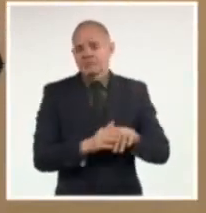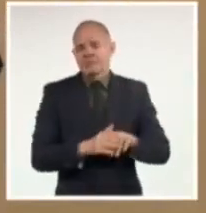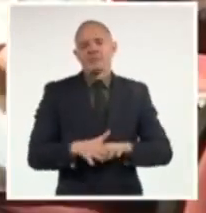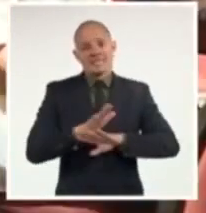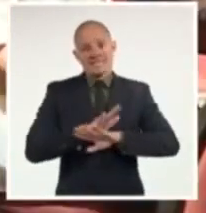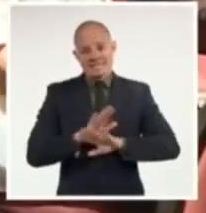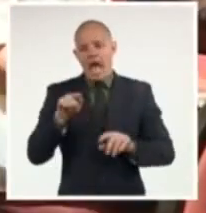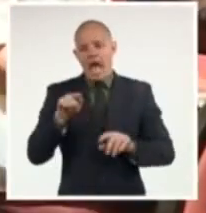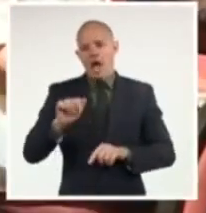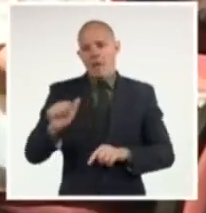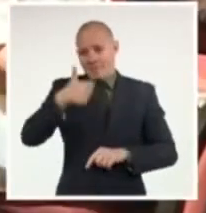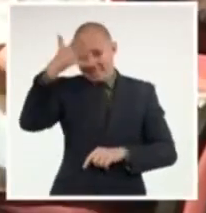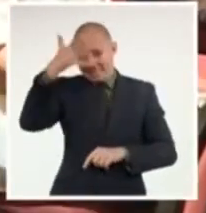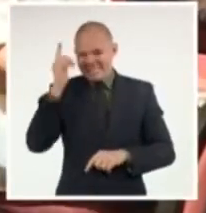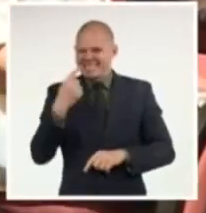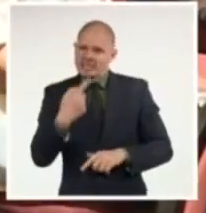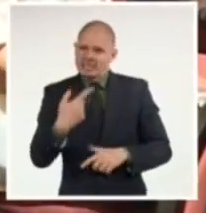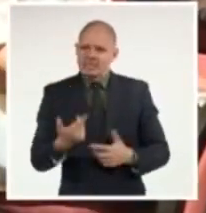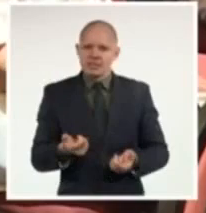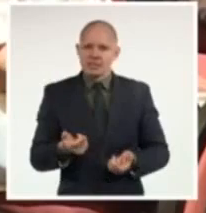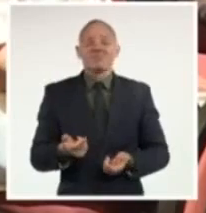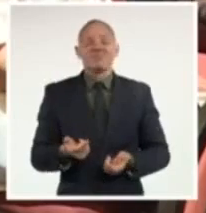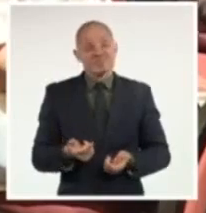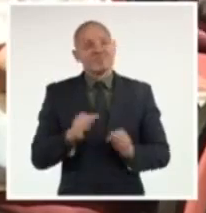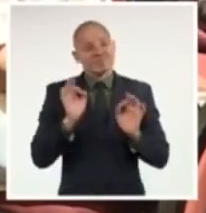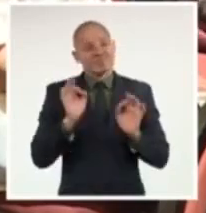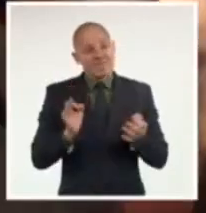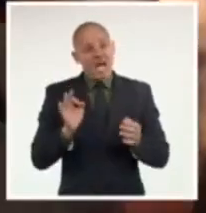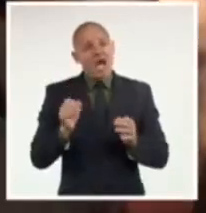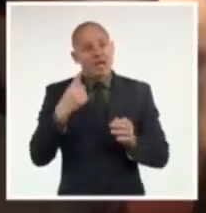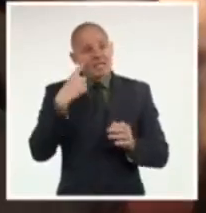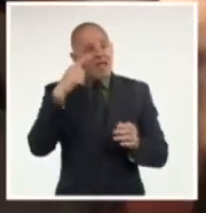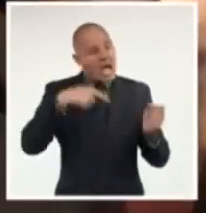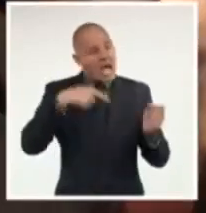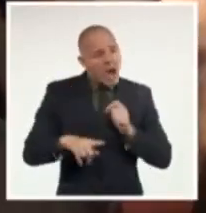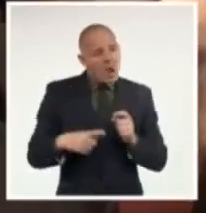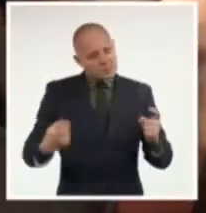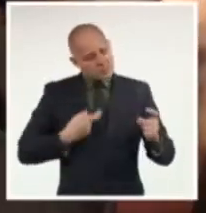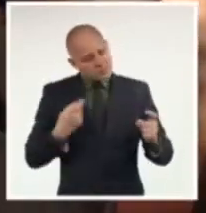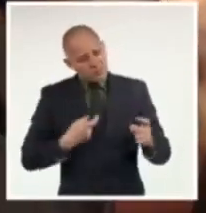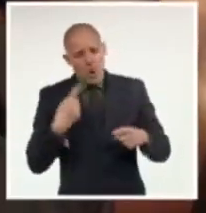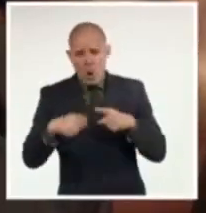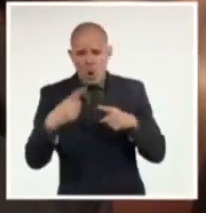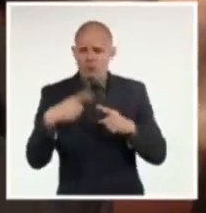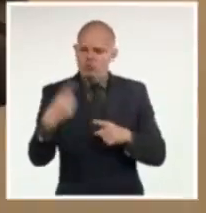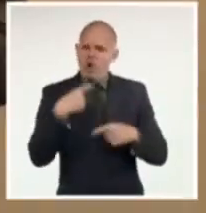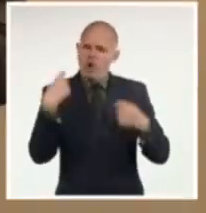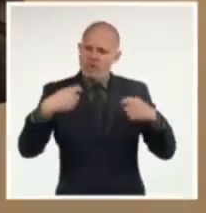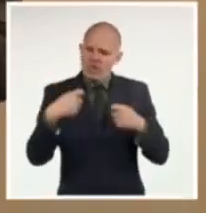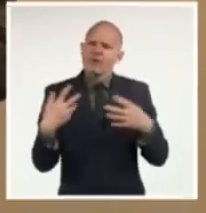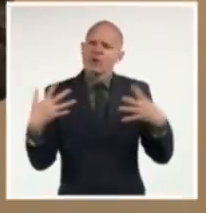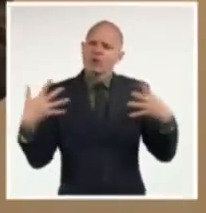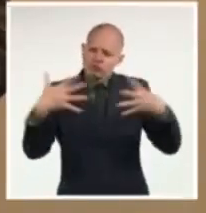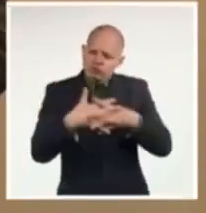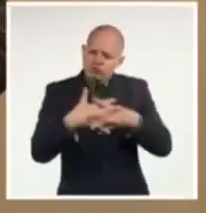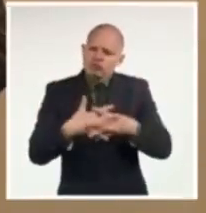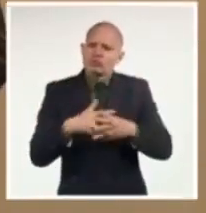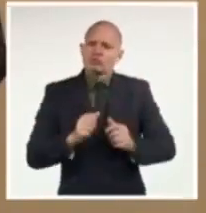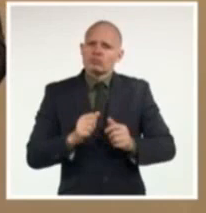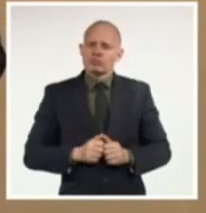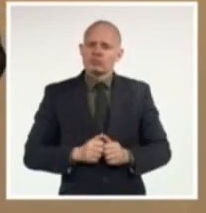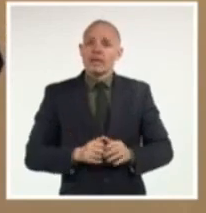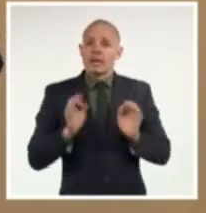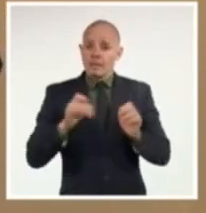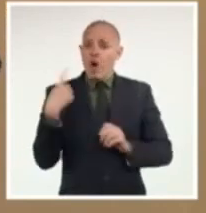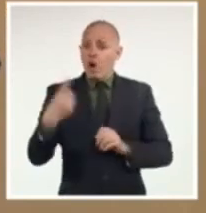Díaz-Canel destacó la trascendencia de la unidad en las luchas presentes y por venir. Estamos con ustedes, juntos